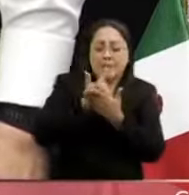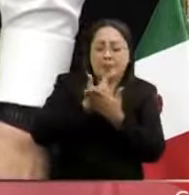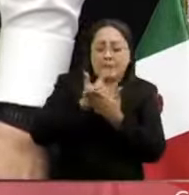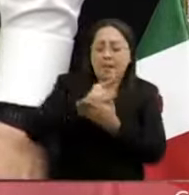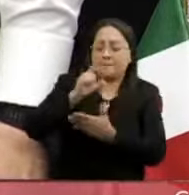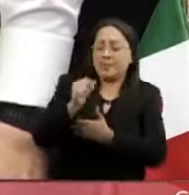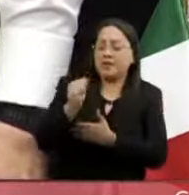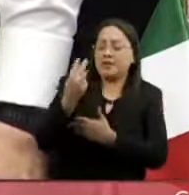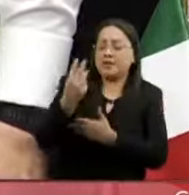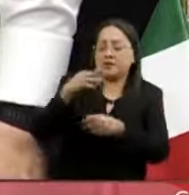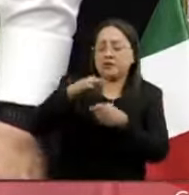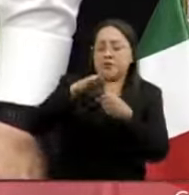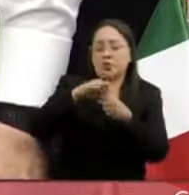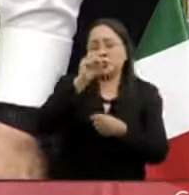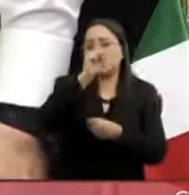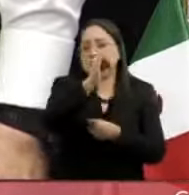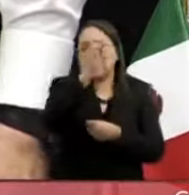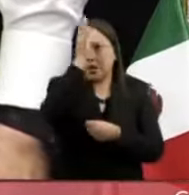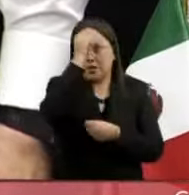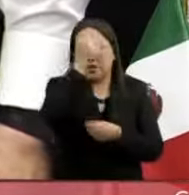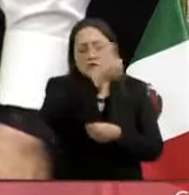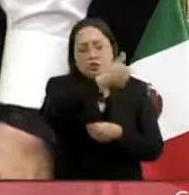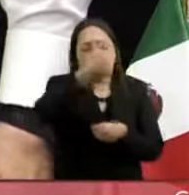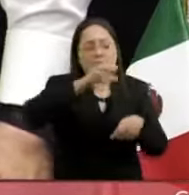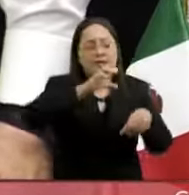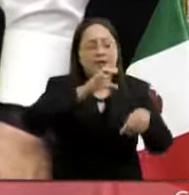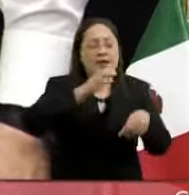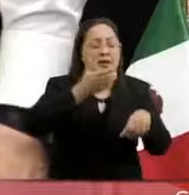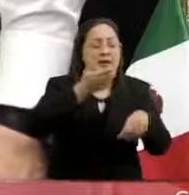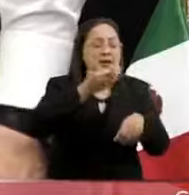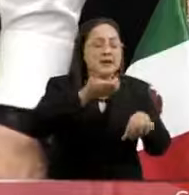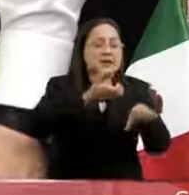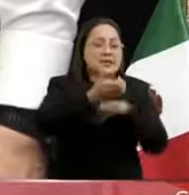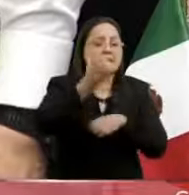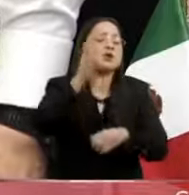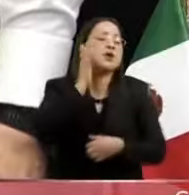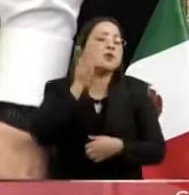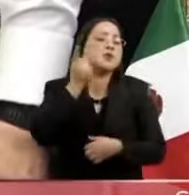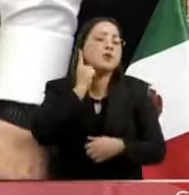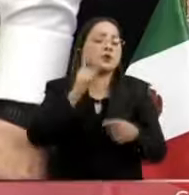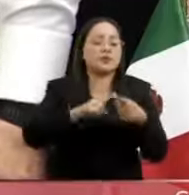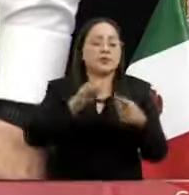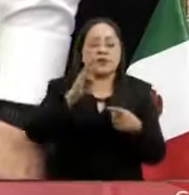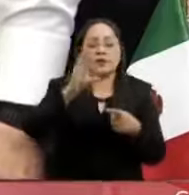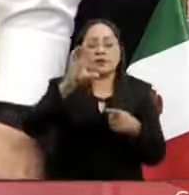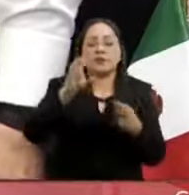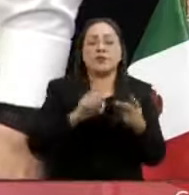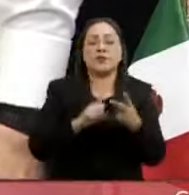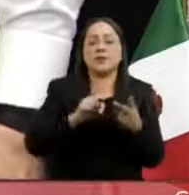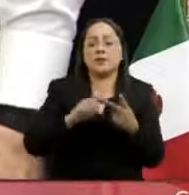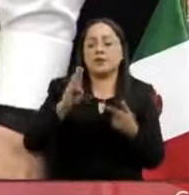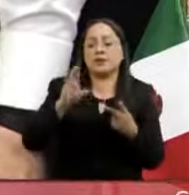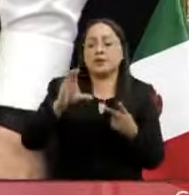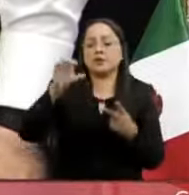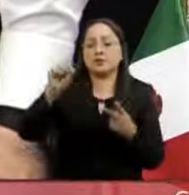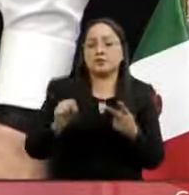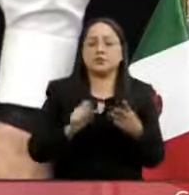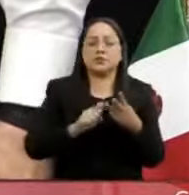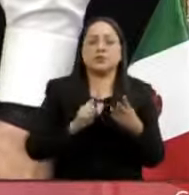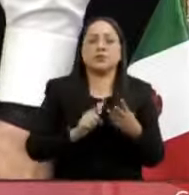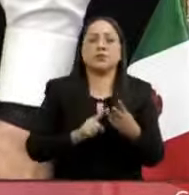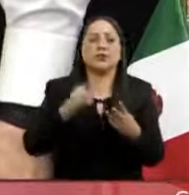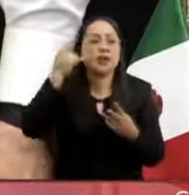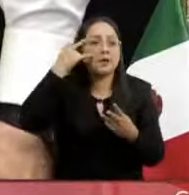23 votos aprobatorios de las legislaturas de los estados de Baja California, Baja California